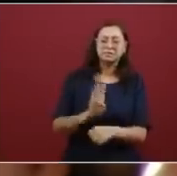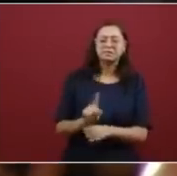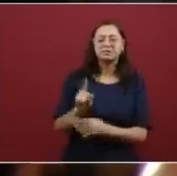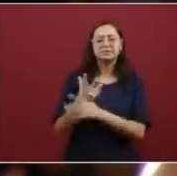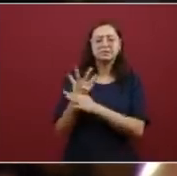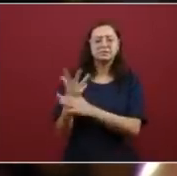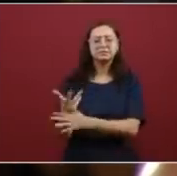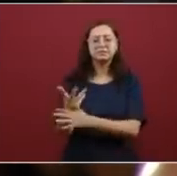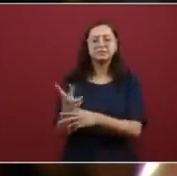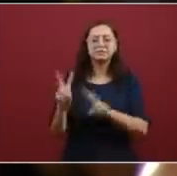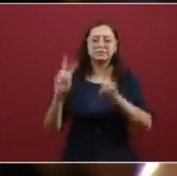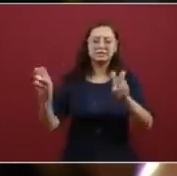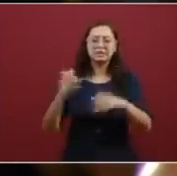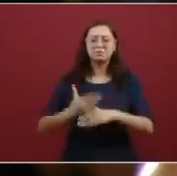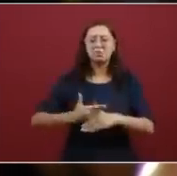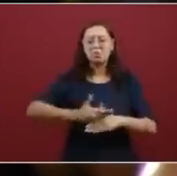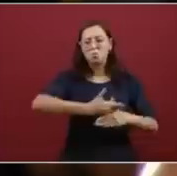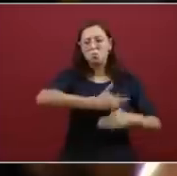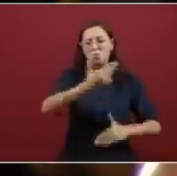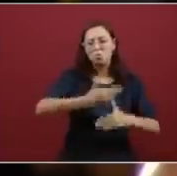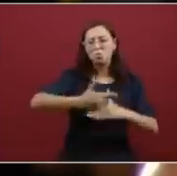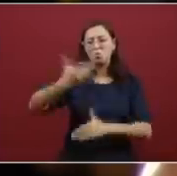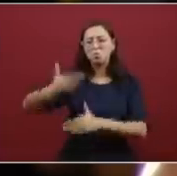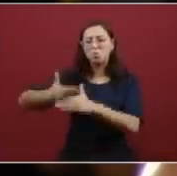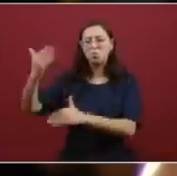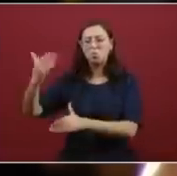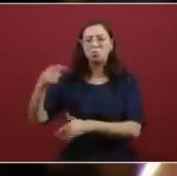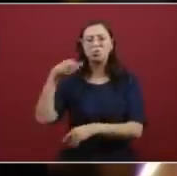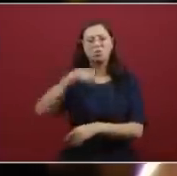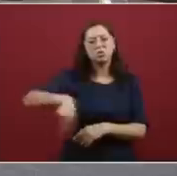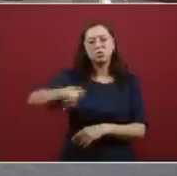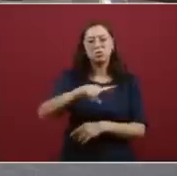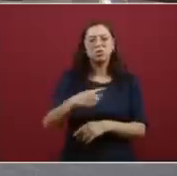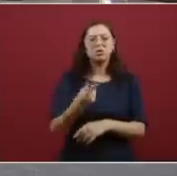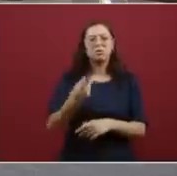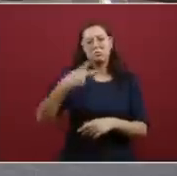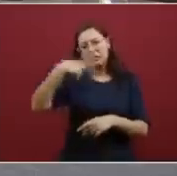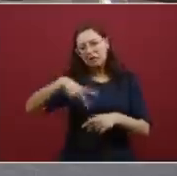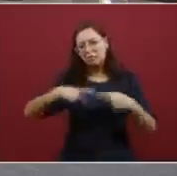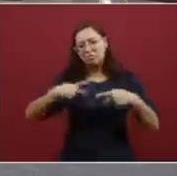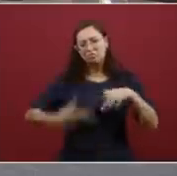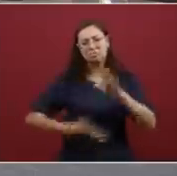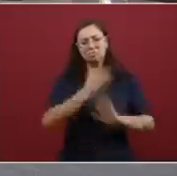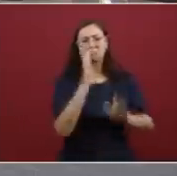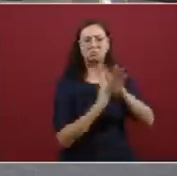sobre el muro, sobre que muchos mexicanos no llegan con las mejores intenciones a Estados Unidos.